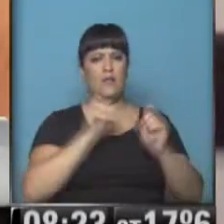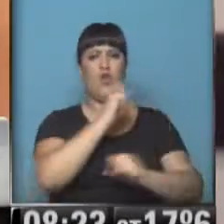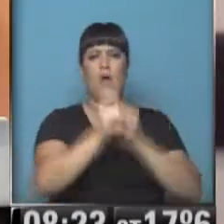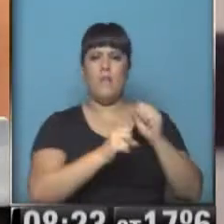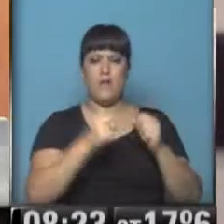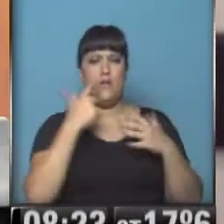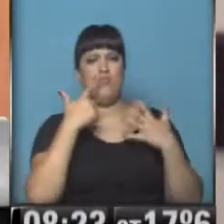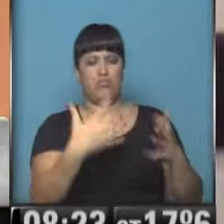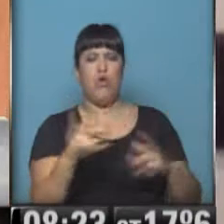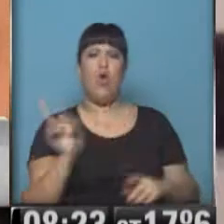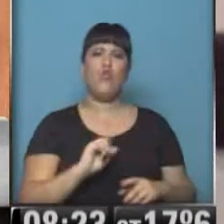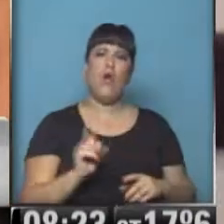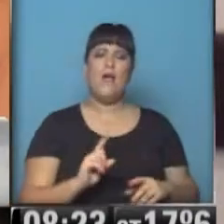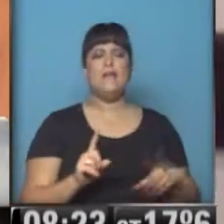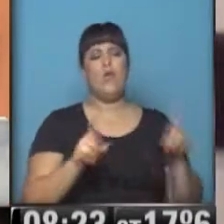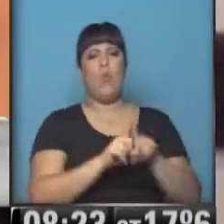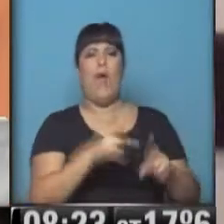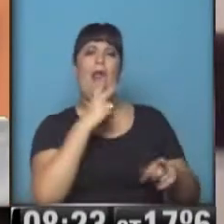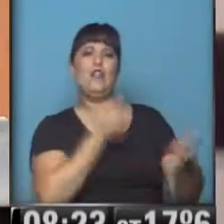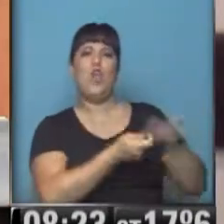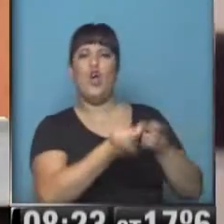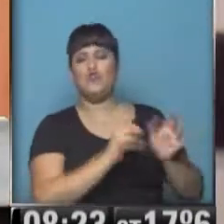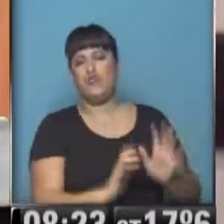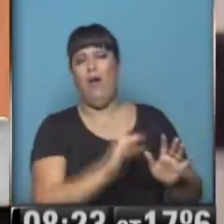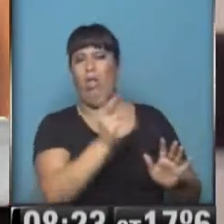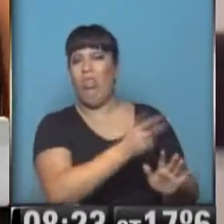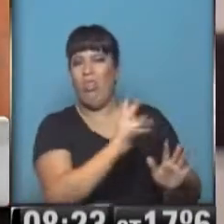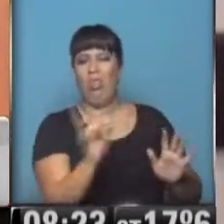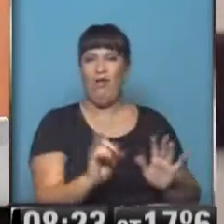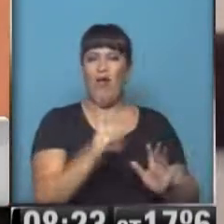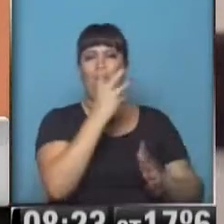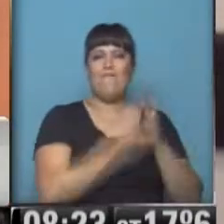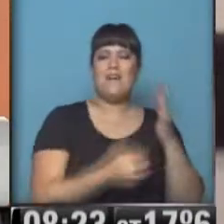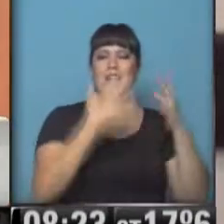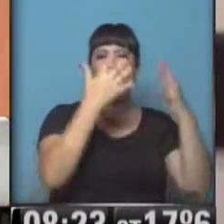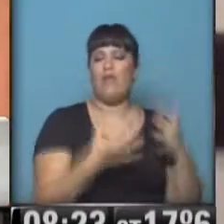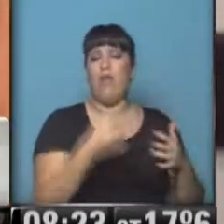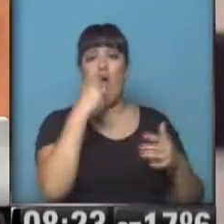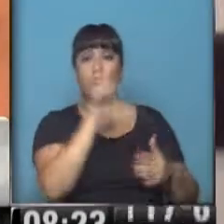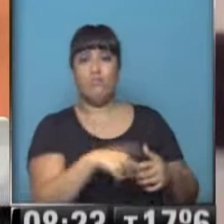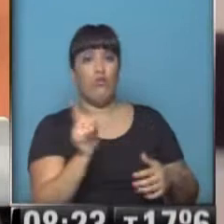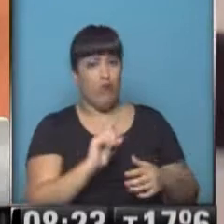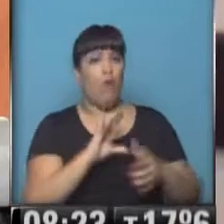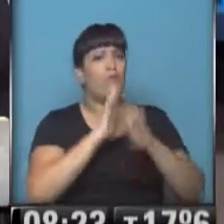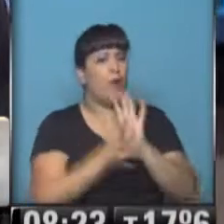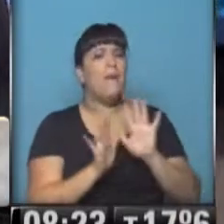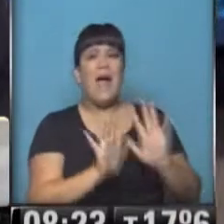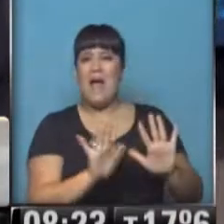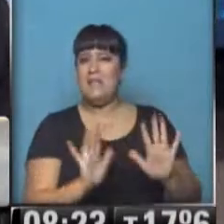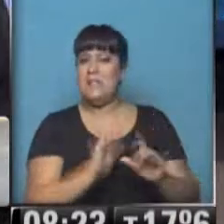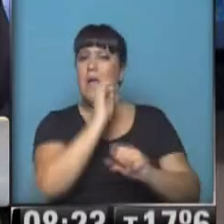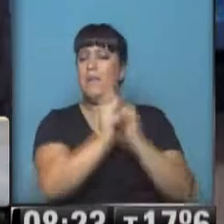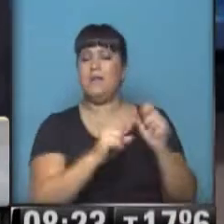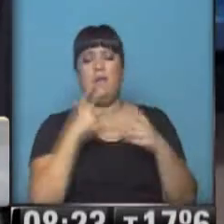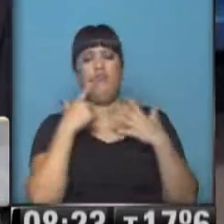grandes digo no es un quiosco de la esquina de un error contable o el contador tal vez no lo sabía hablando un mecanismo si yo ahí